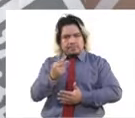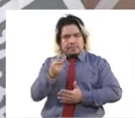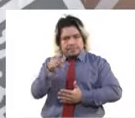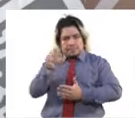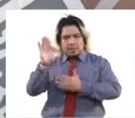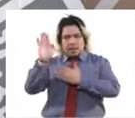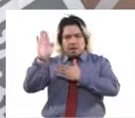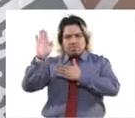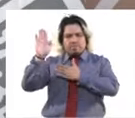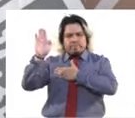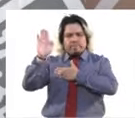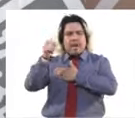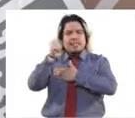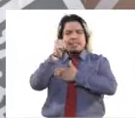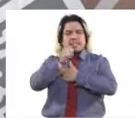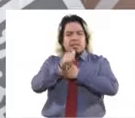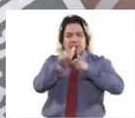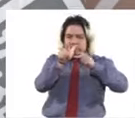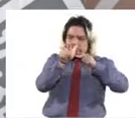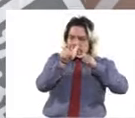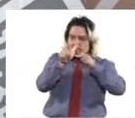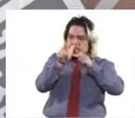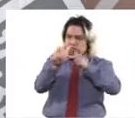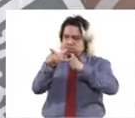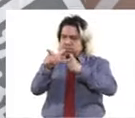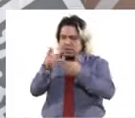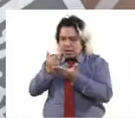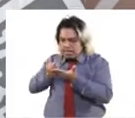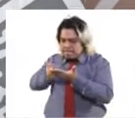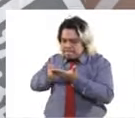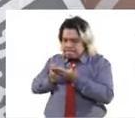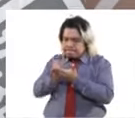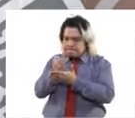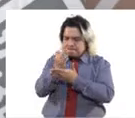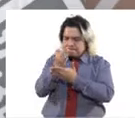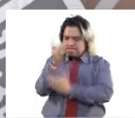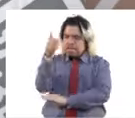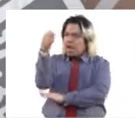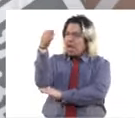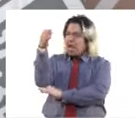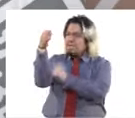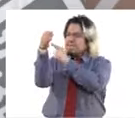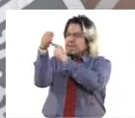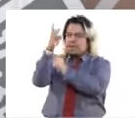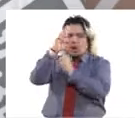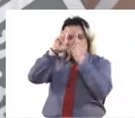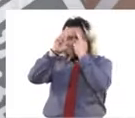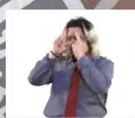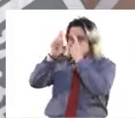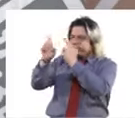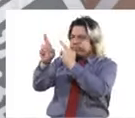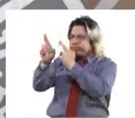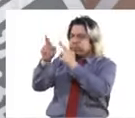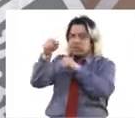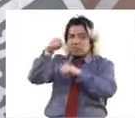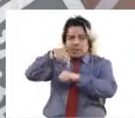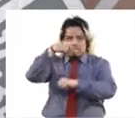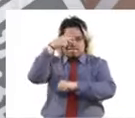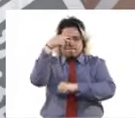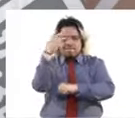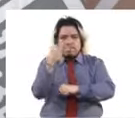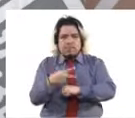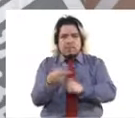protestan seguir con fidelidad nuestra bandera, emblema de nuestra patria,